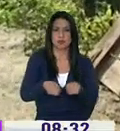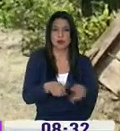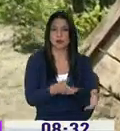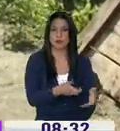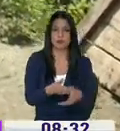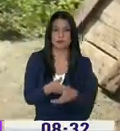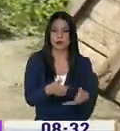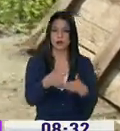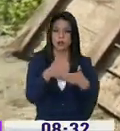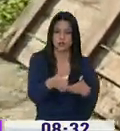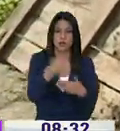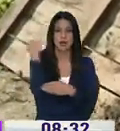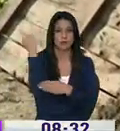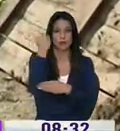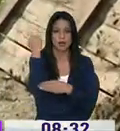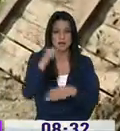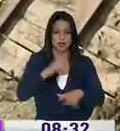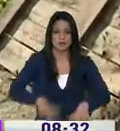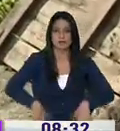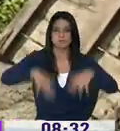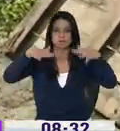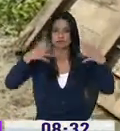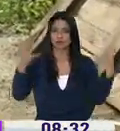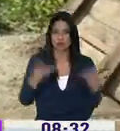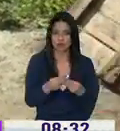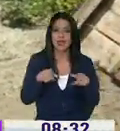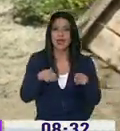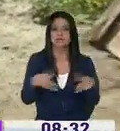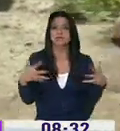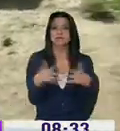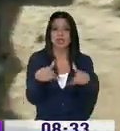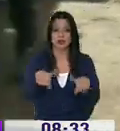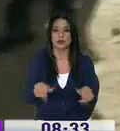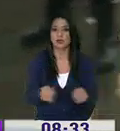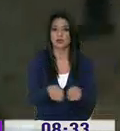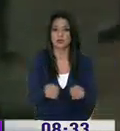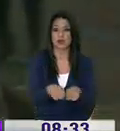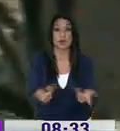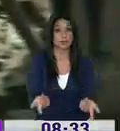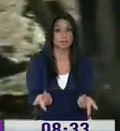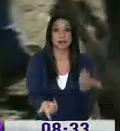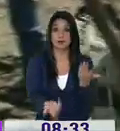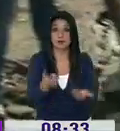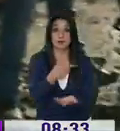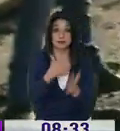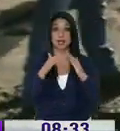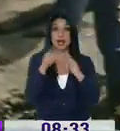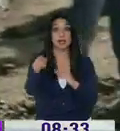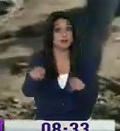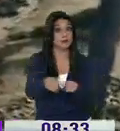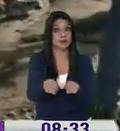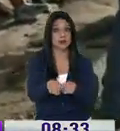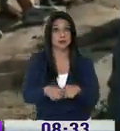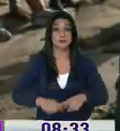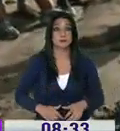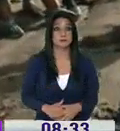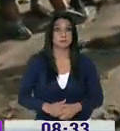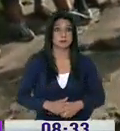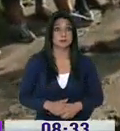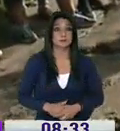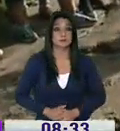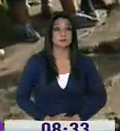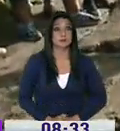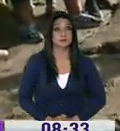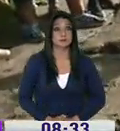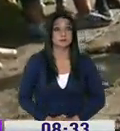bomberos ambulantes el inundó la casa y esos del temor ahora qué pasa acá lo mismo debe pasar con esta casa de acá así es así que el pedido por